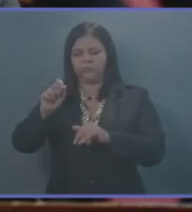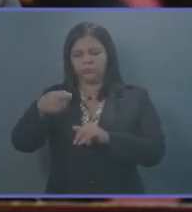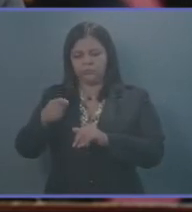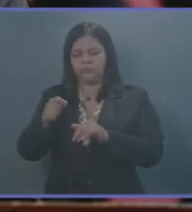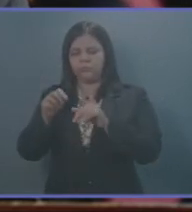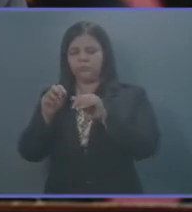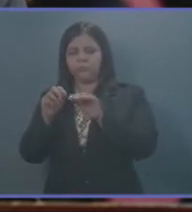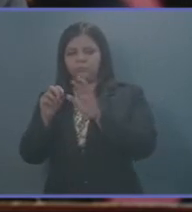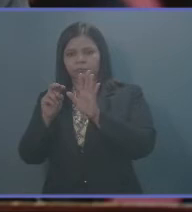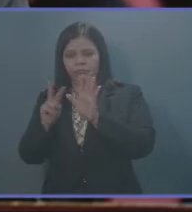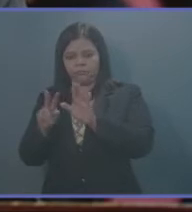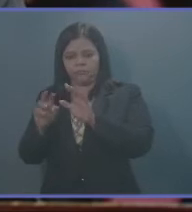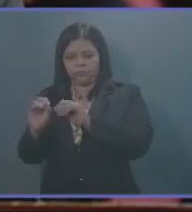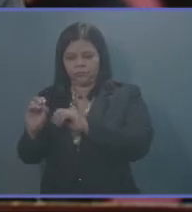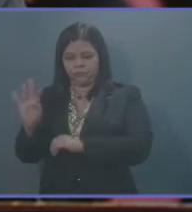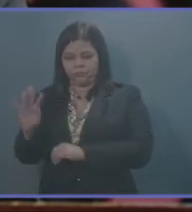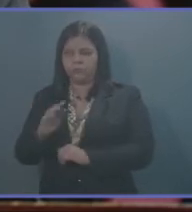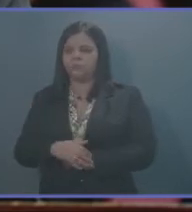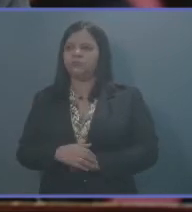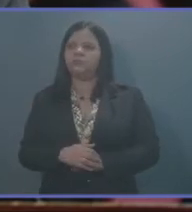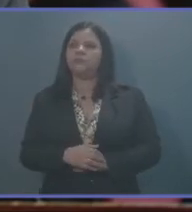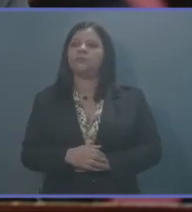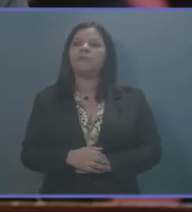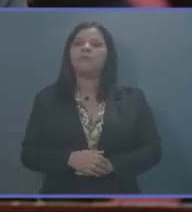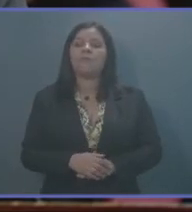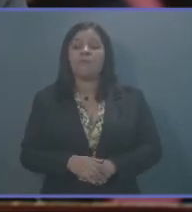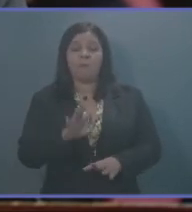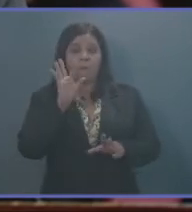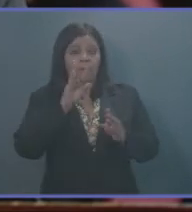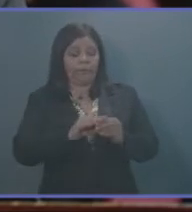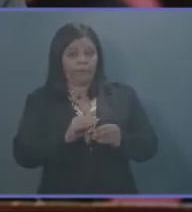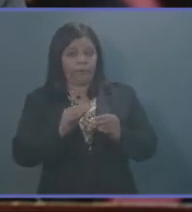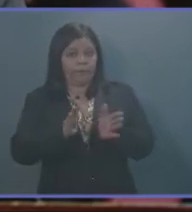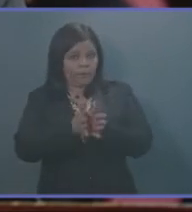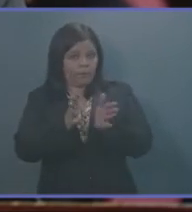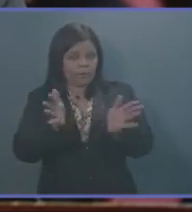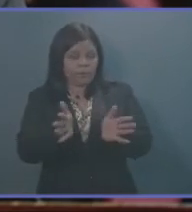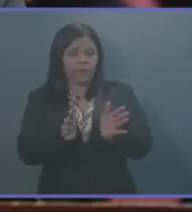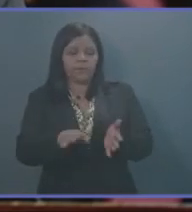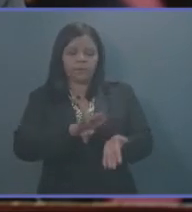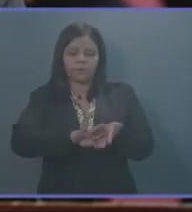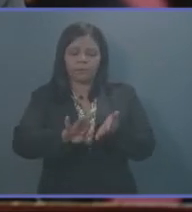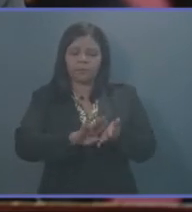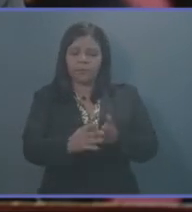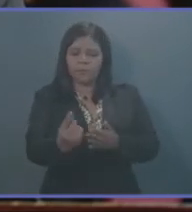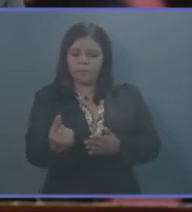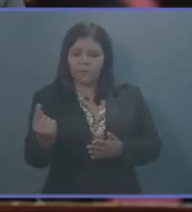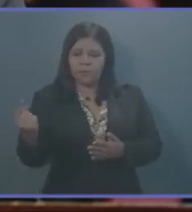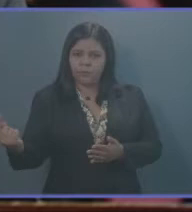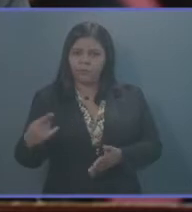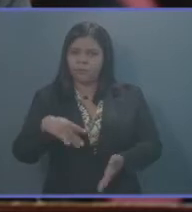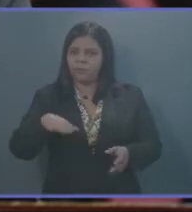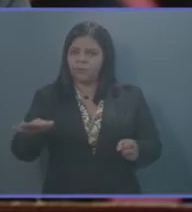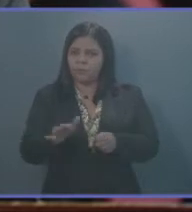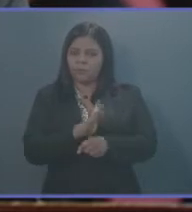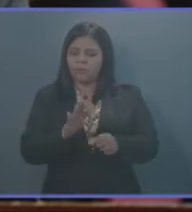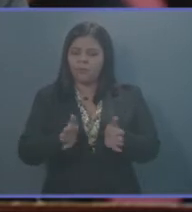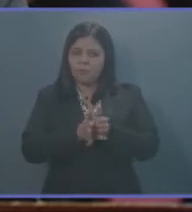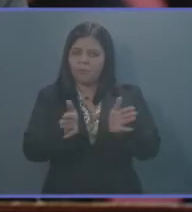1.785.704. Total, en términos globales, en remuneraciones habrá una inversión